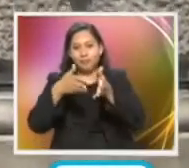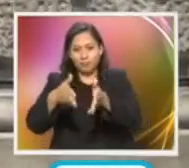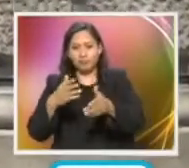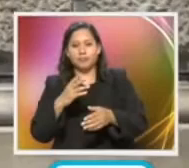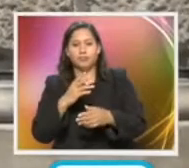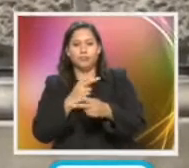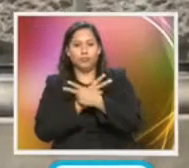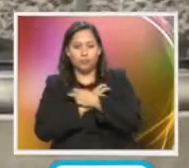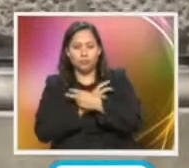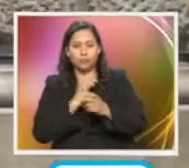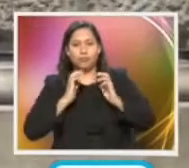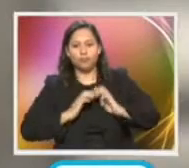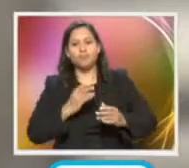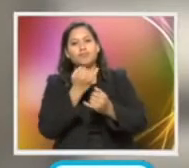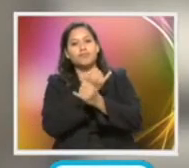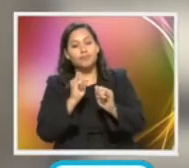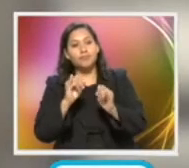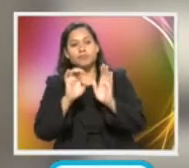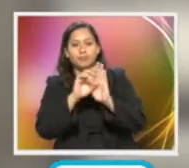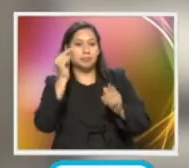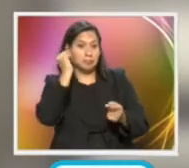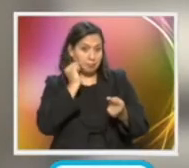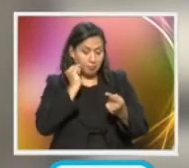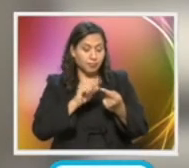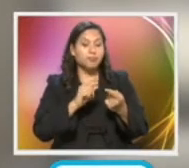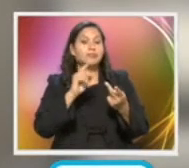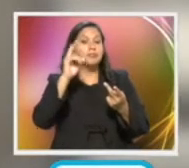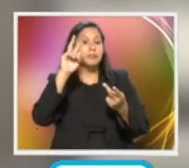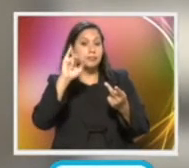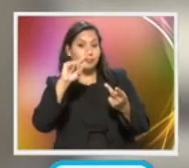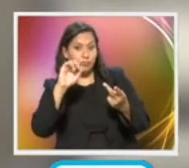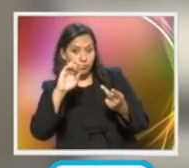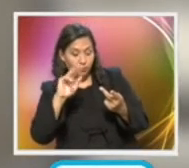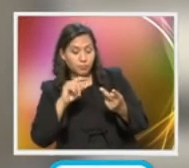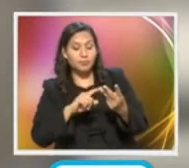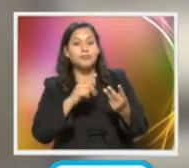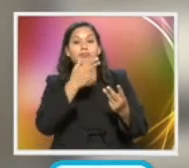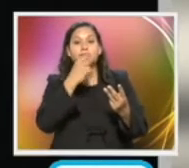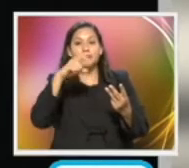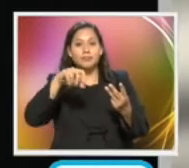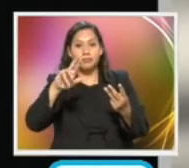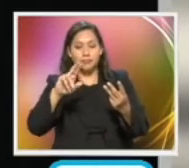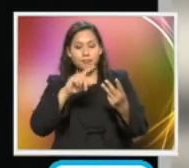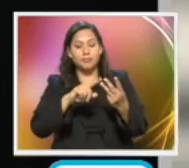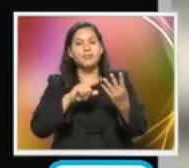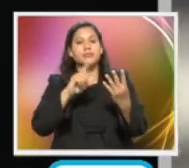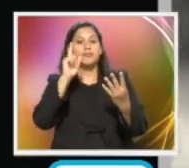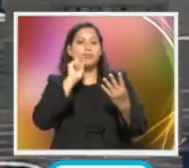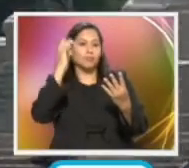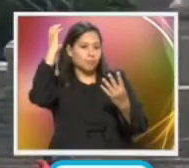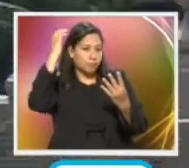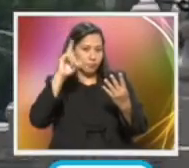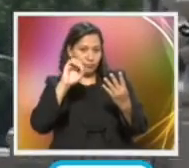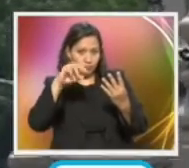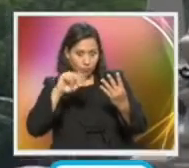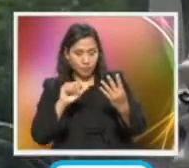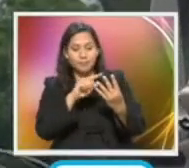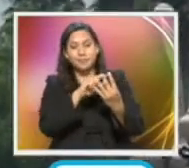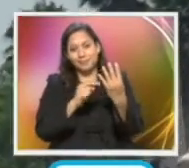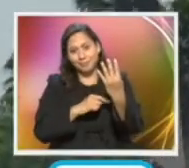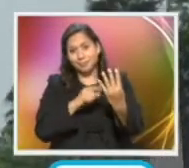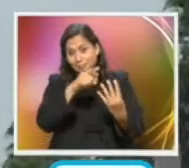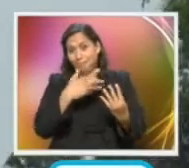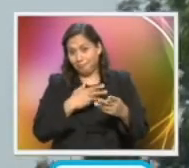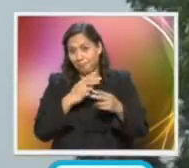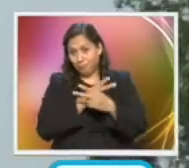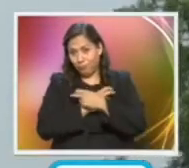héroes independentistas, como Vicente Guerrero, Guadalupe Victoria, Andrés Quintana Roo y Leona Vicario. Por esto, es que si